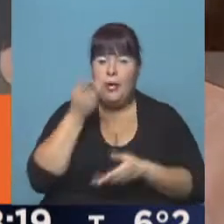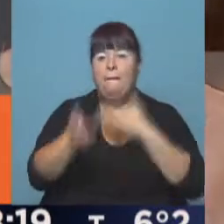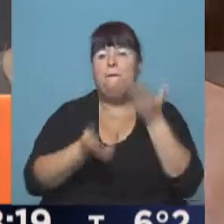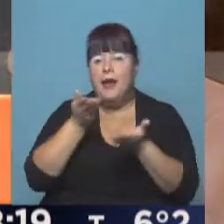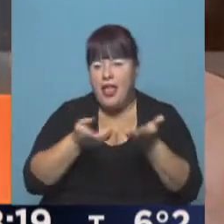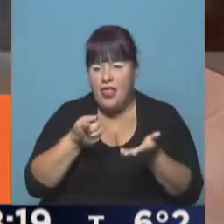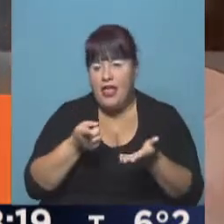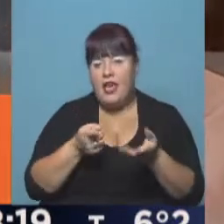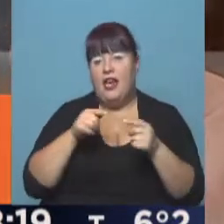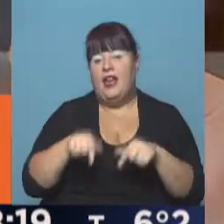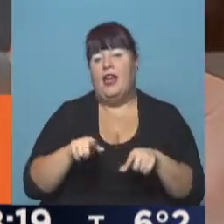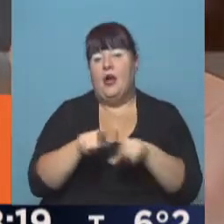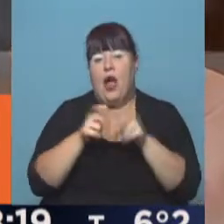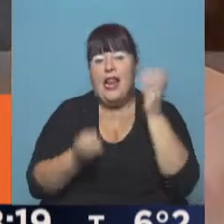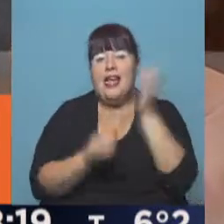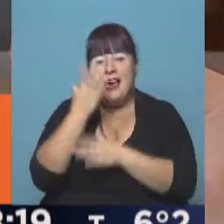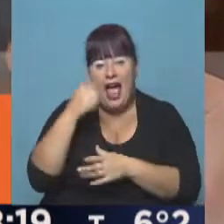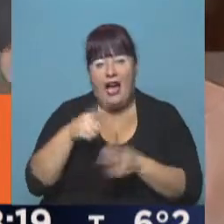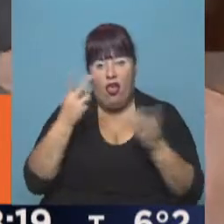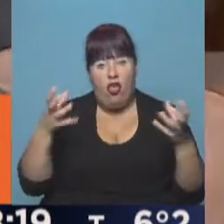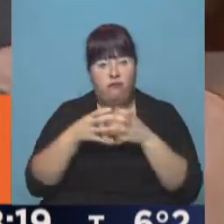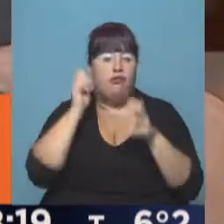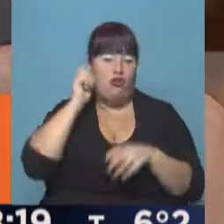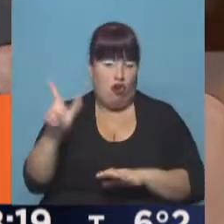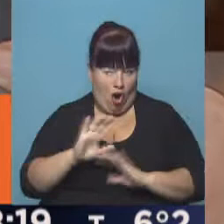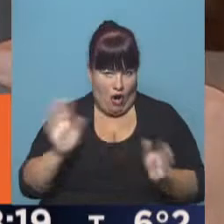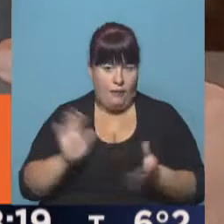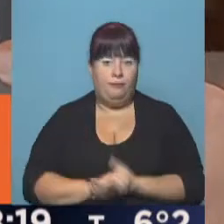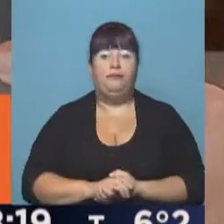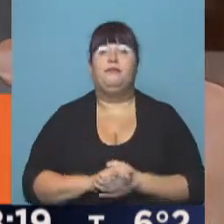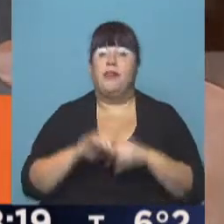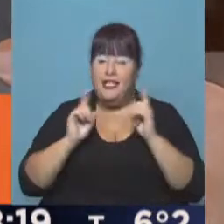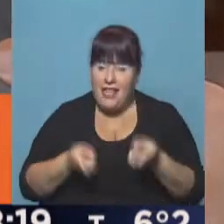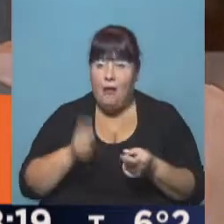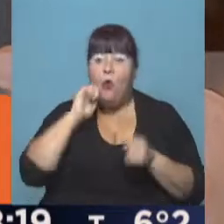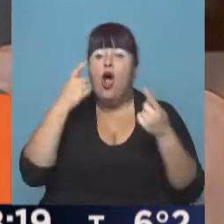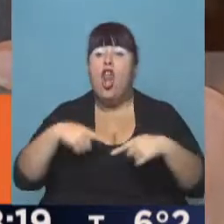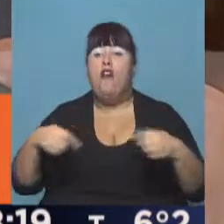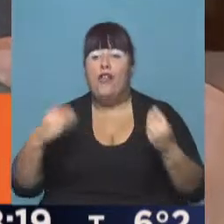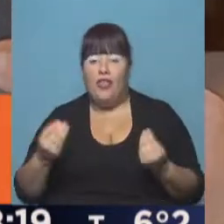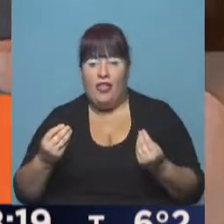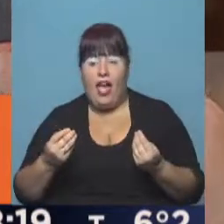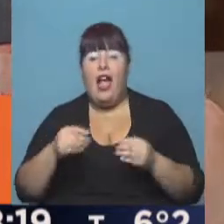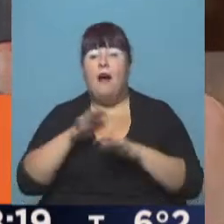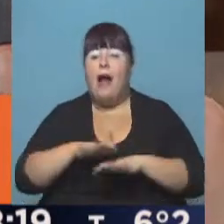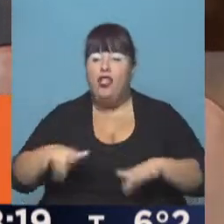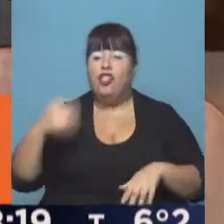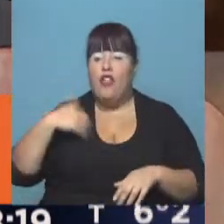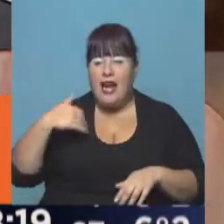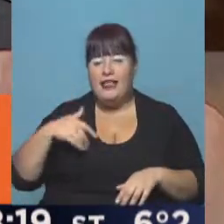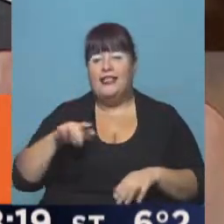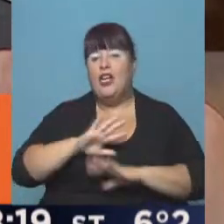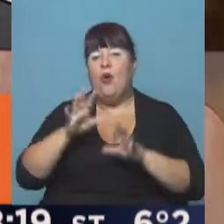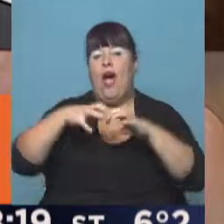peticionar la creación de este bicameral, lo hemos logrado. Así que también la buena noticia es, en la infancia en Argentina no